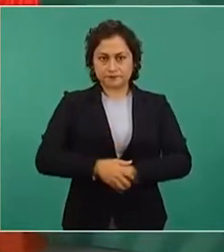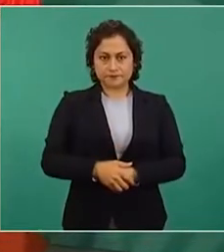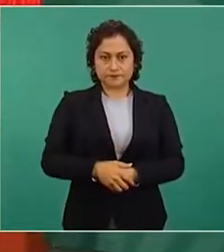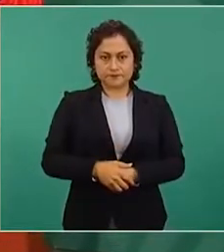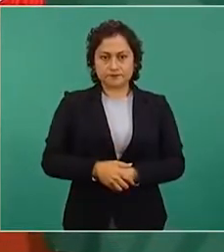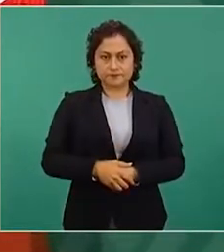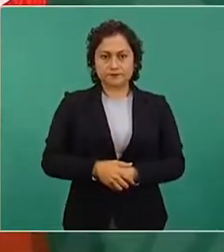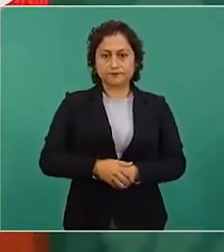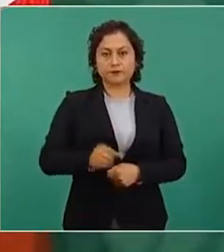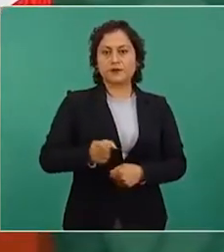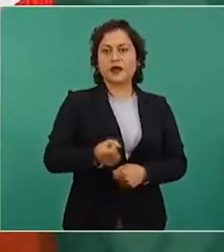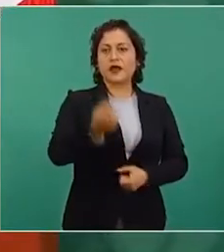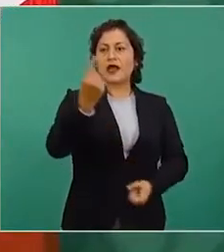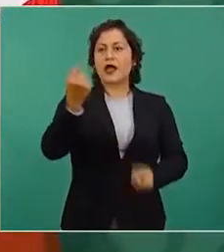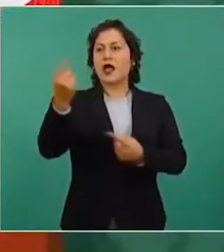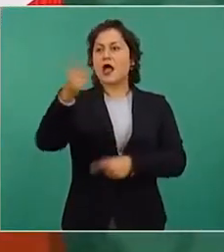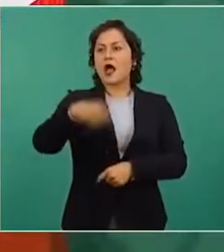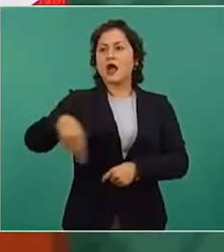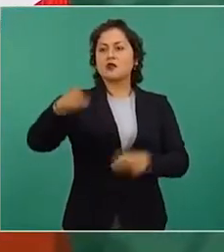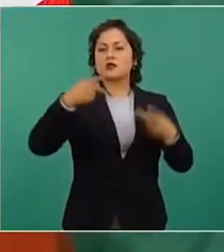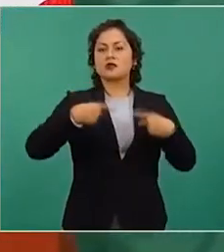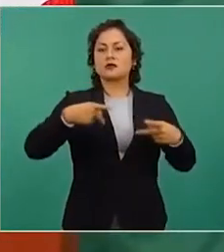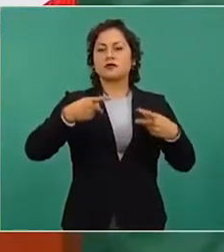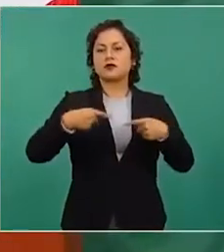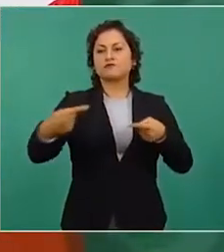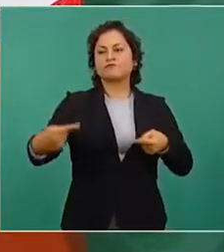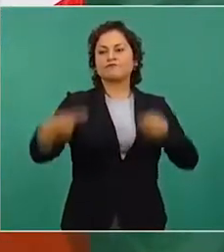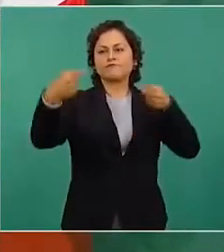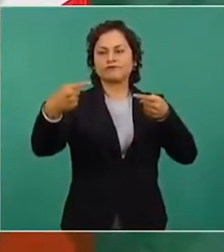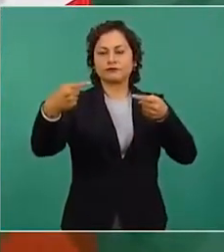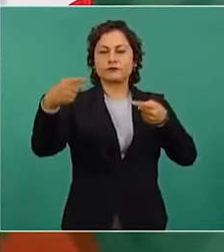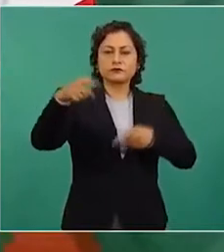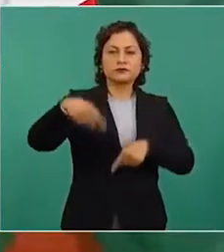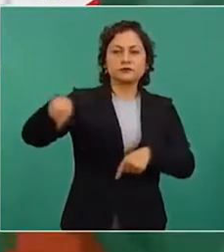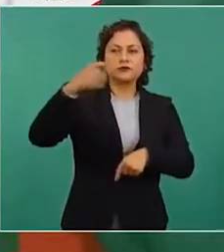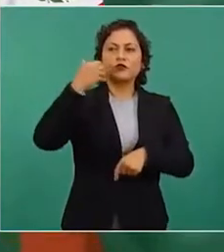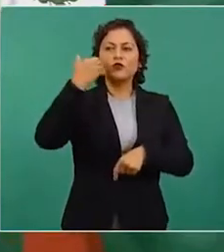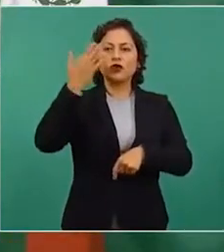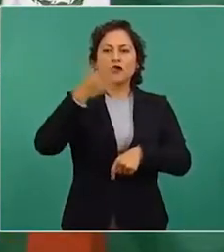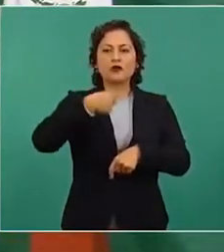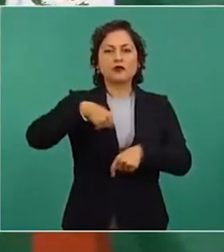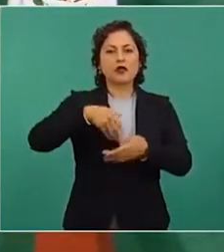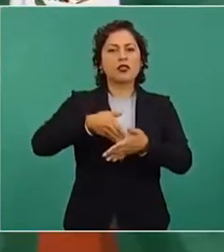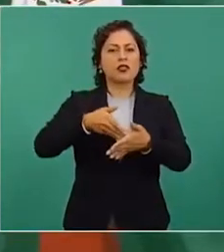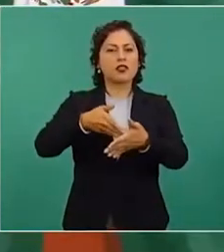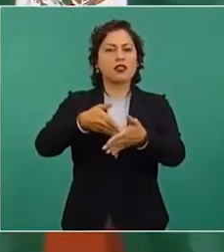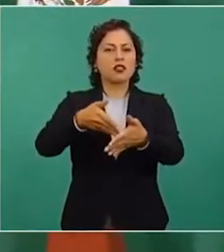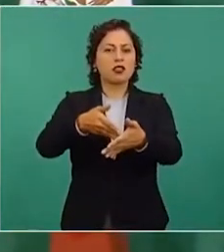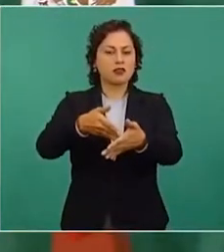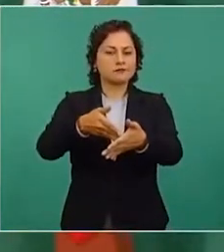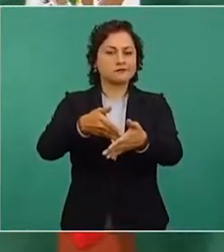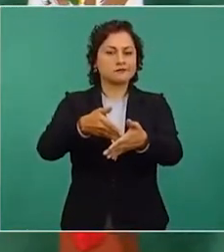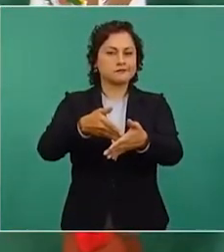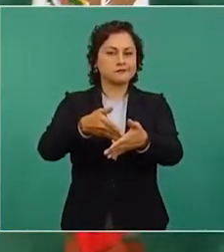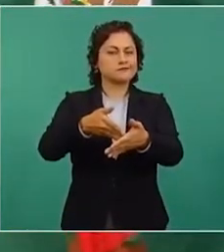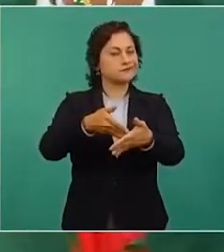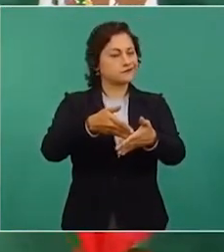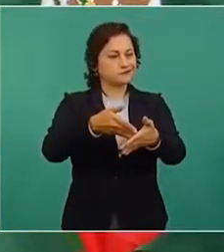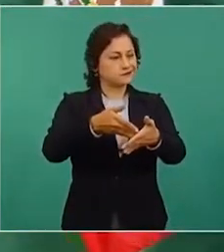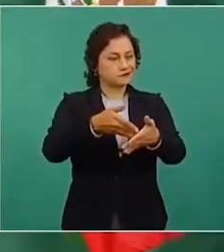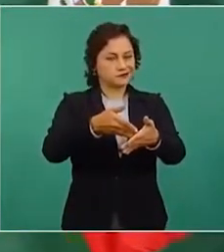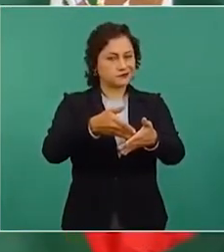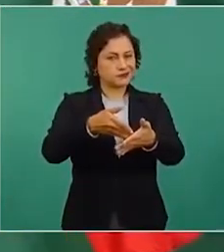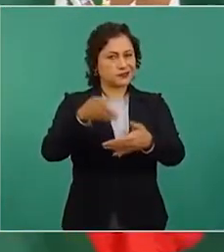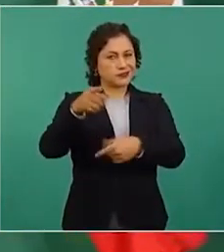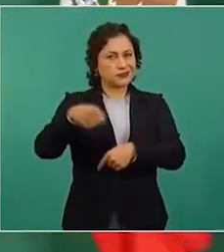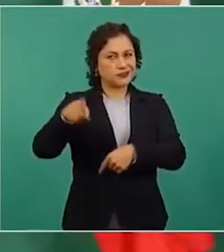nuestros adversarios que están empeñados en ponernos obstáculos no puedan detener